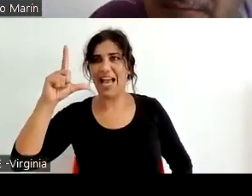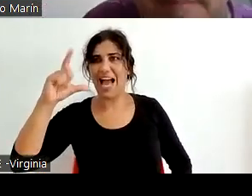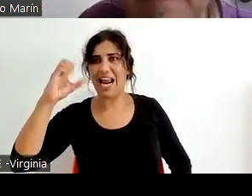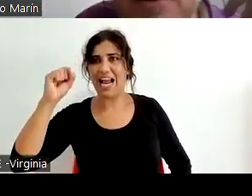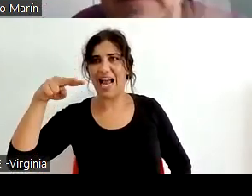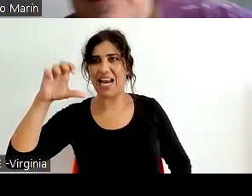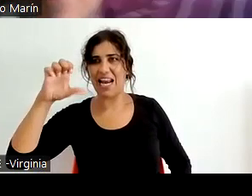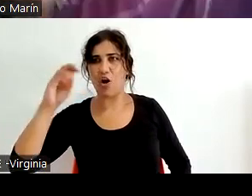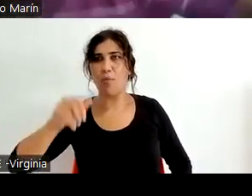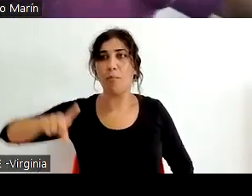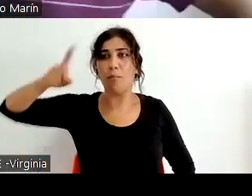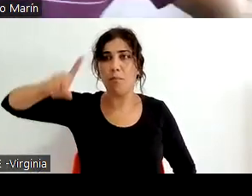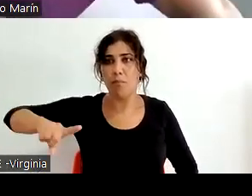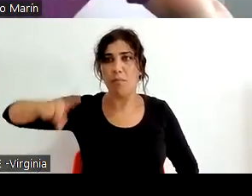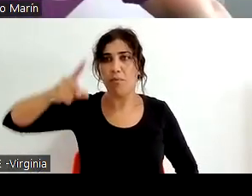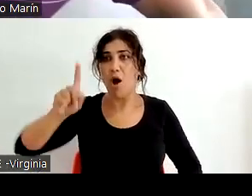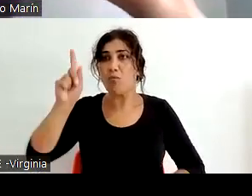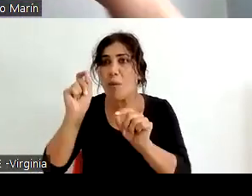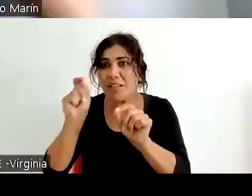Permitidme un momentito, por favor.